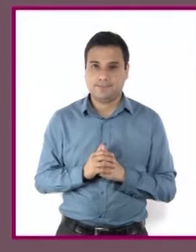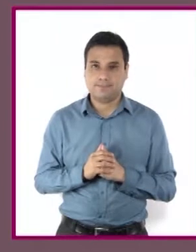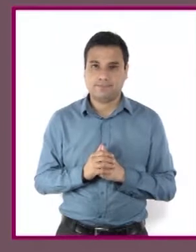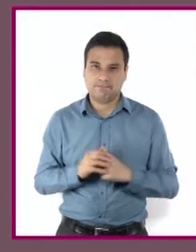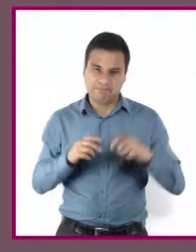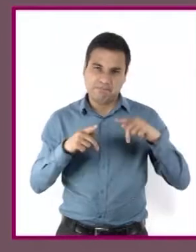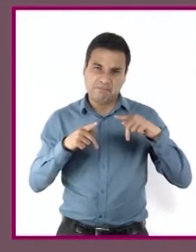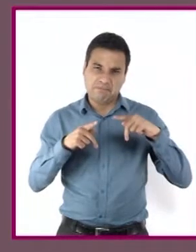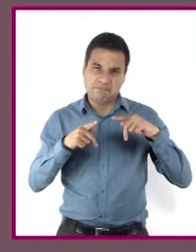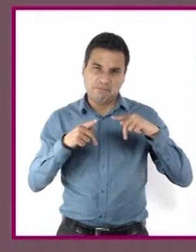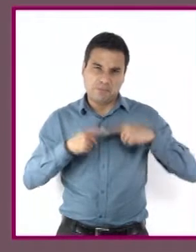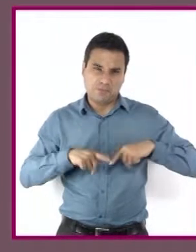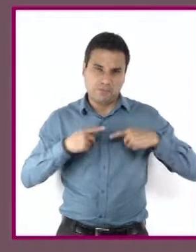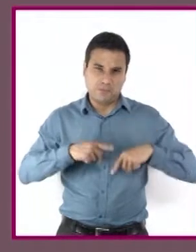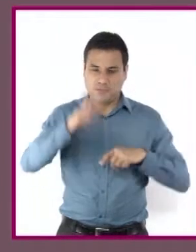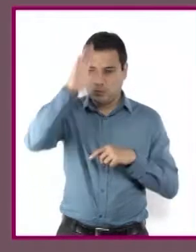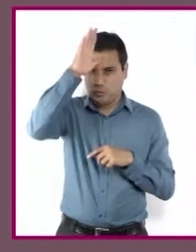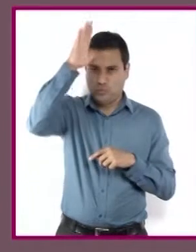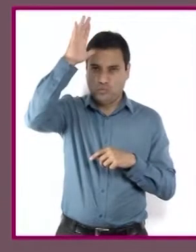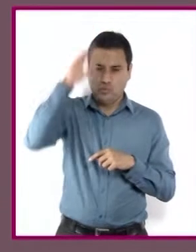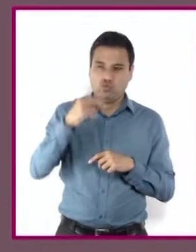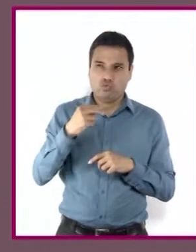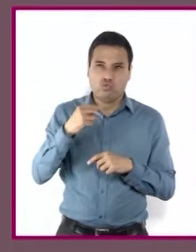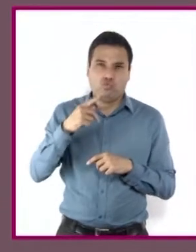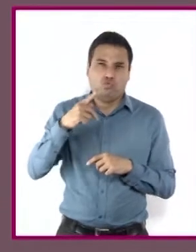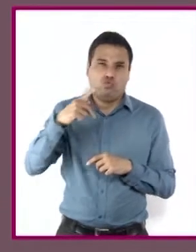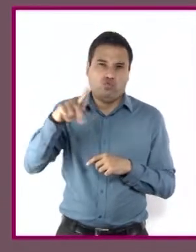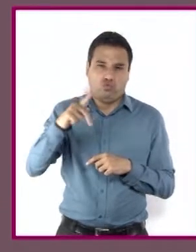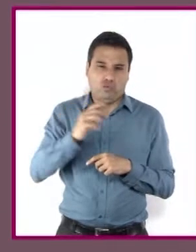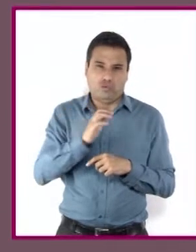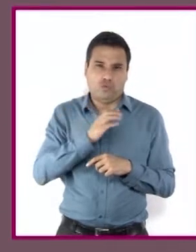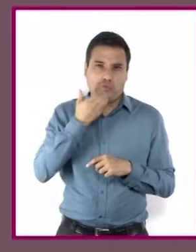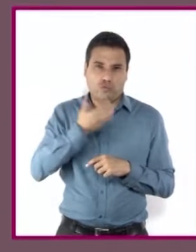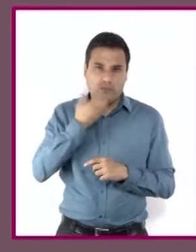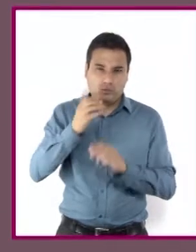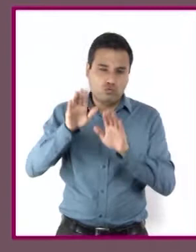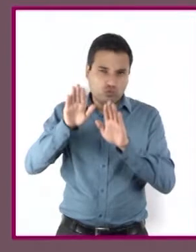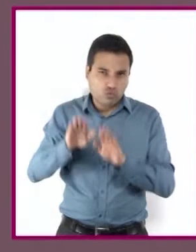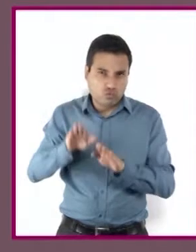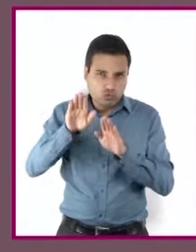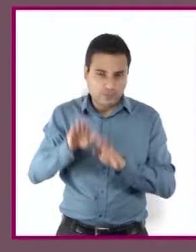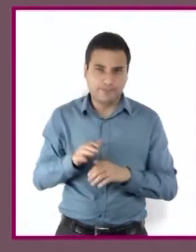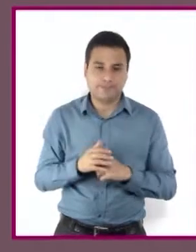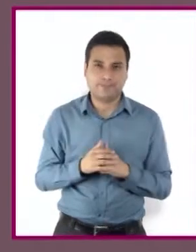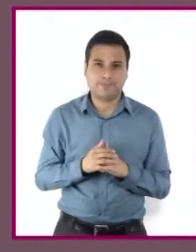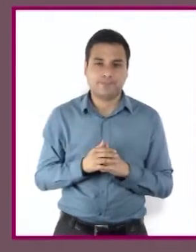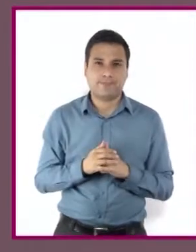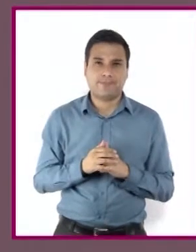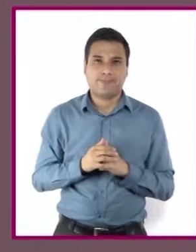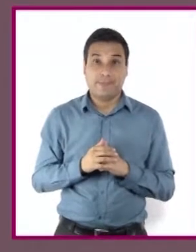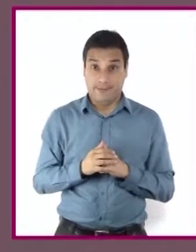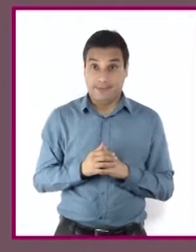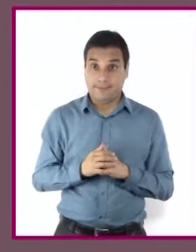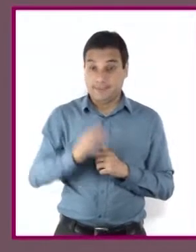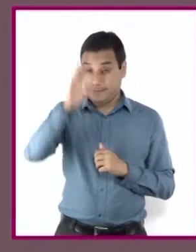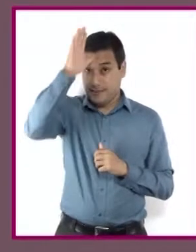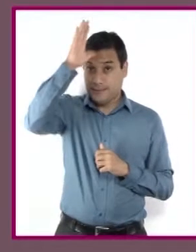decían Huitzilopochtli, porque fue izquierdo, al cual tuvieron los de México por dios